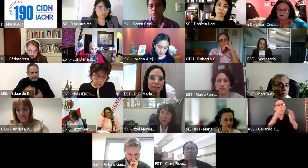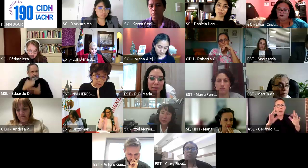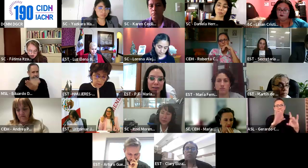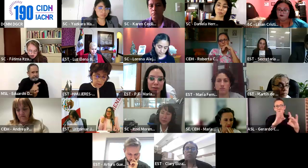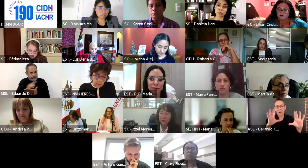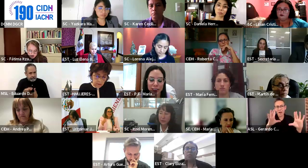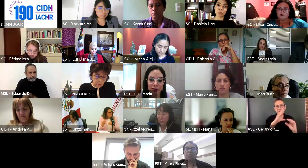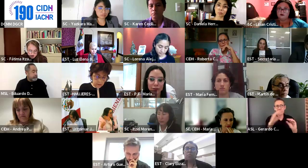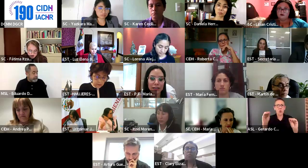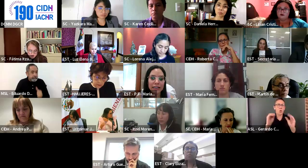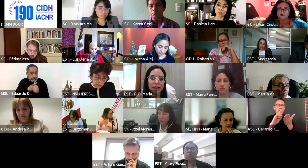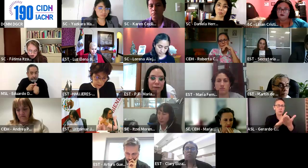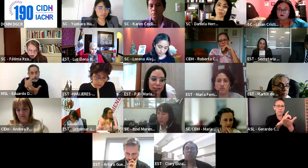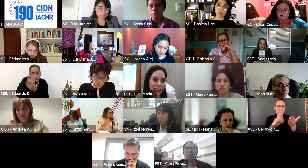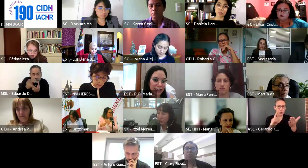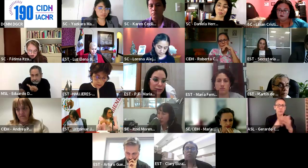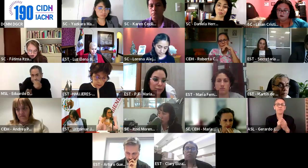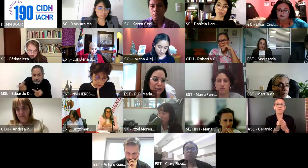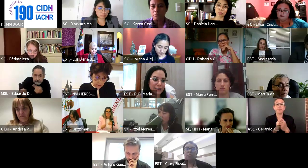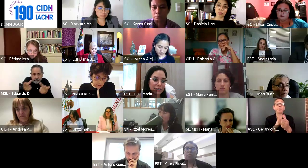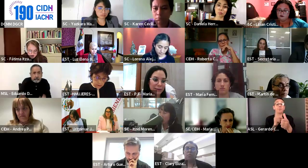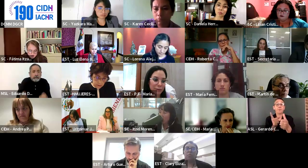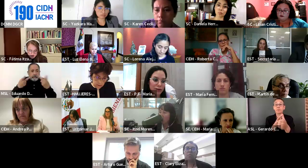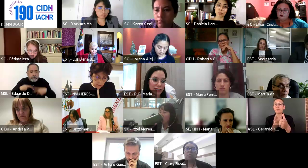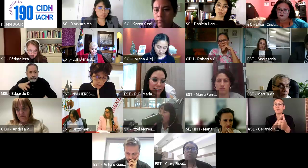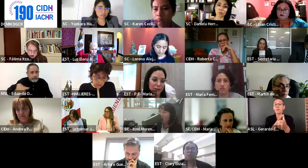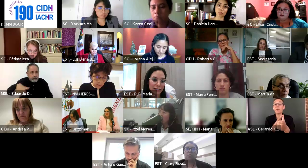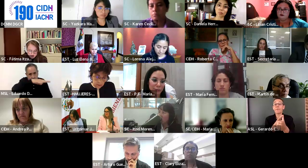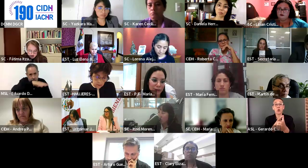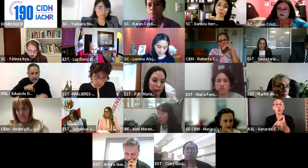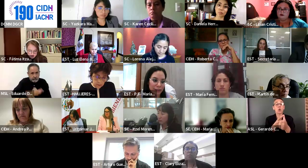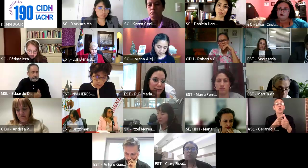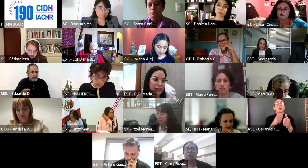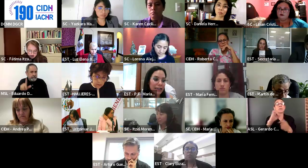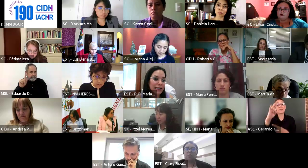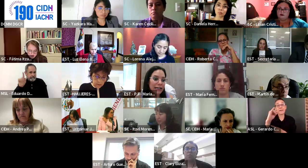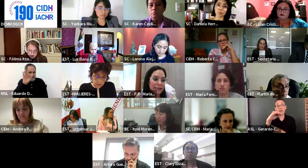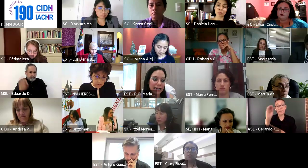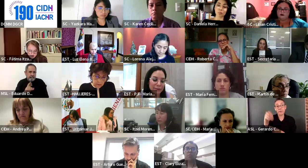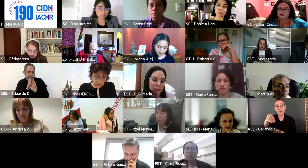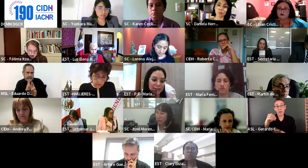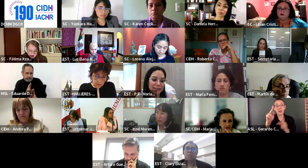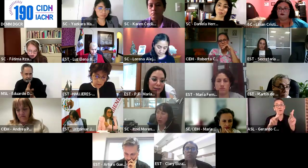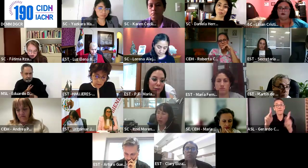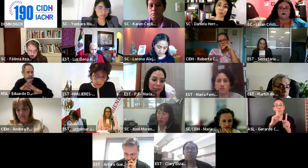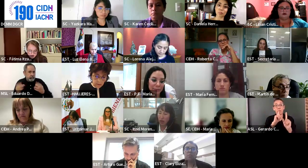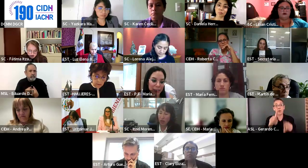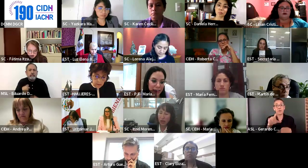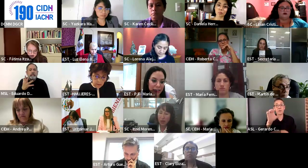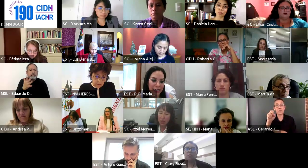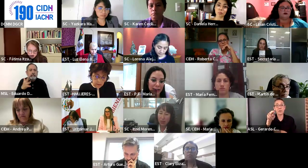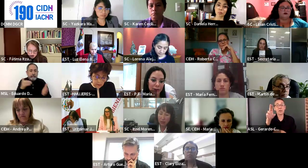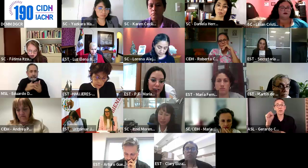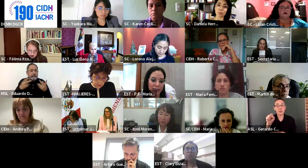el levantamiento de un censo que fue llenado por el 70% de las personas, de las más de